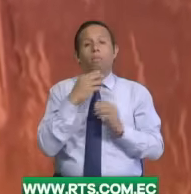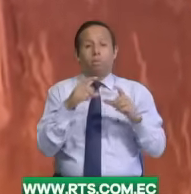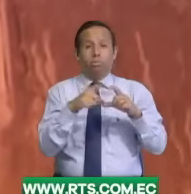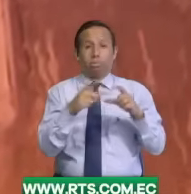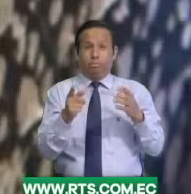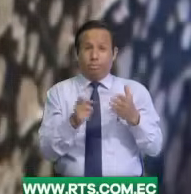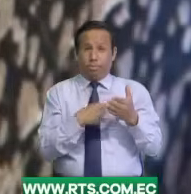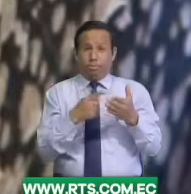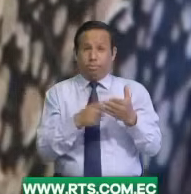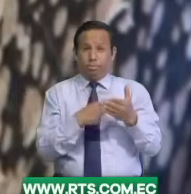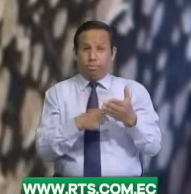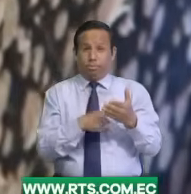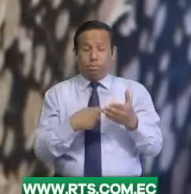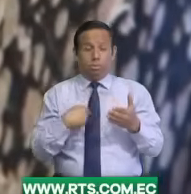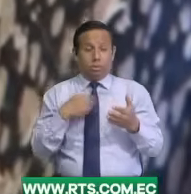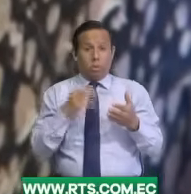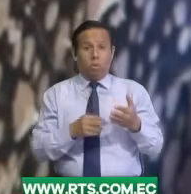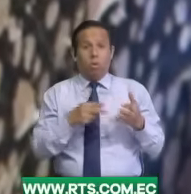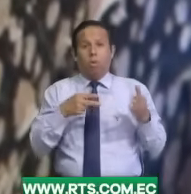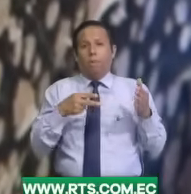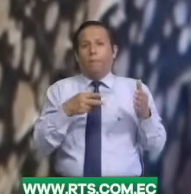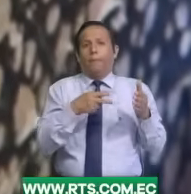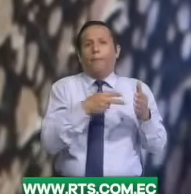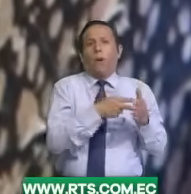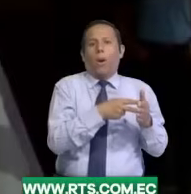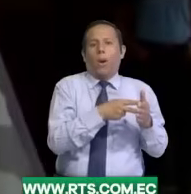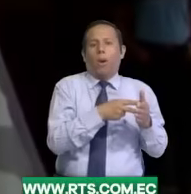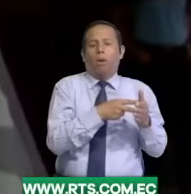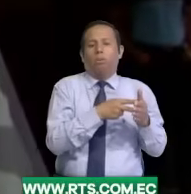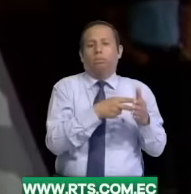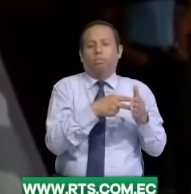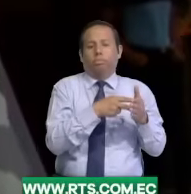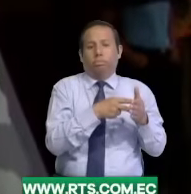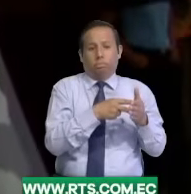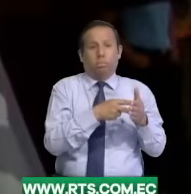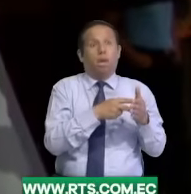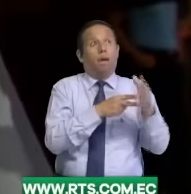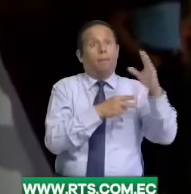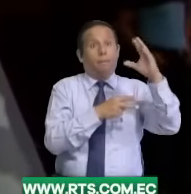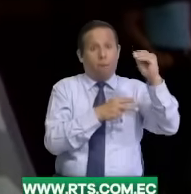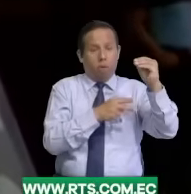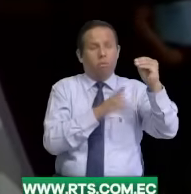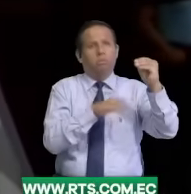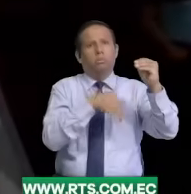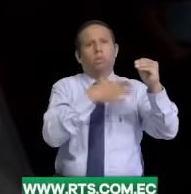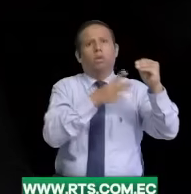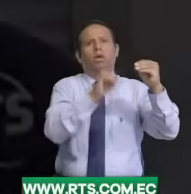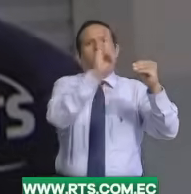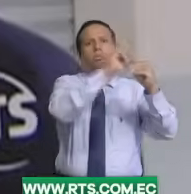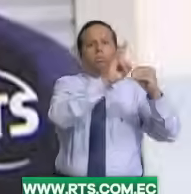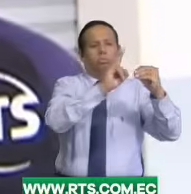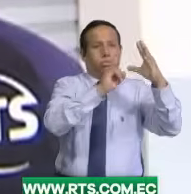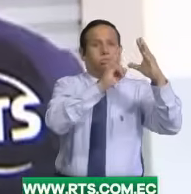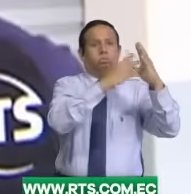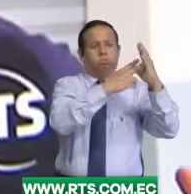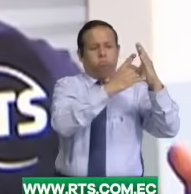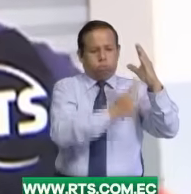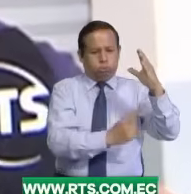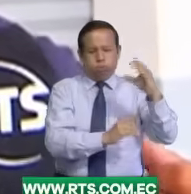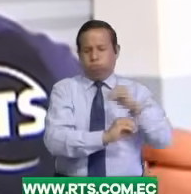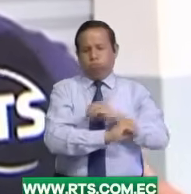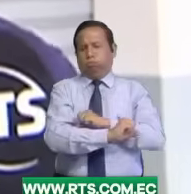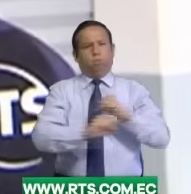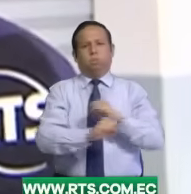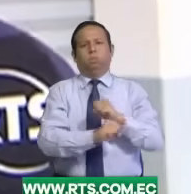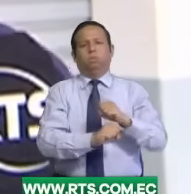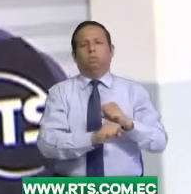conectada, eso no nos consta, y al momento de regresar el fluido eléctrico se ocasionó la emergencia. Hay un tomacorriente y quizás por la